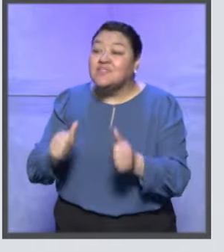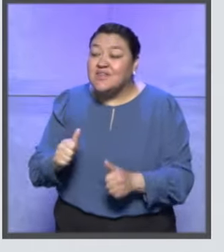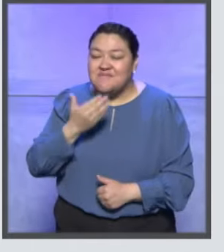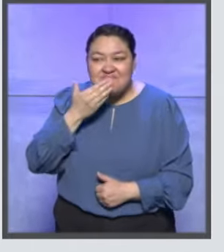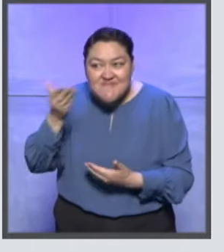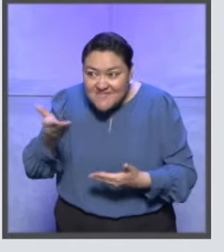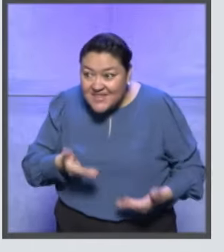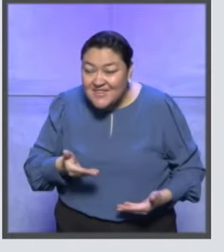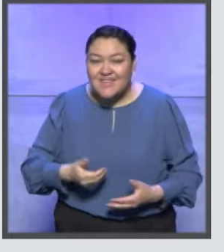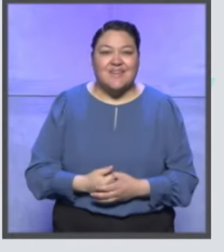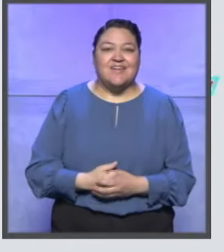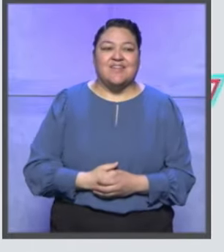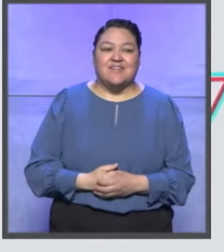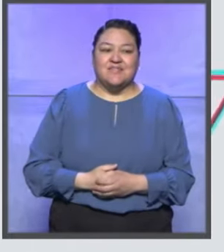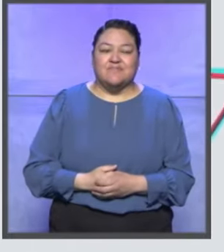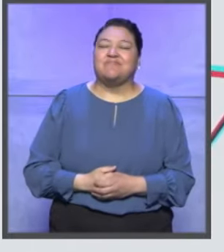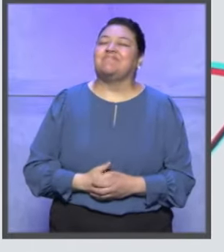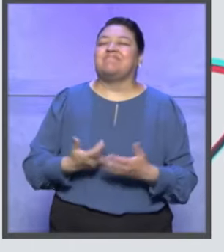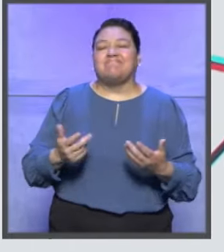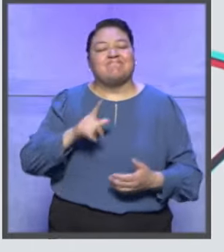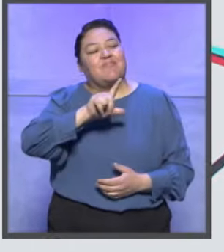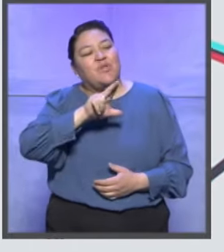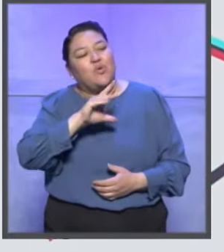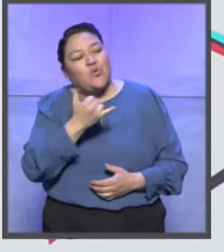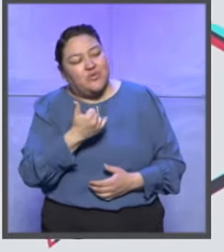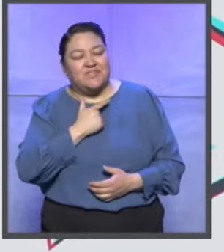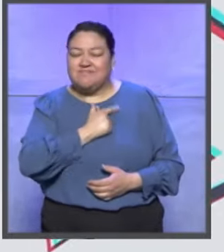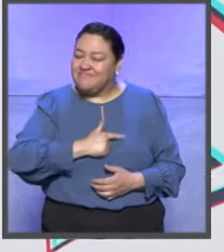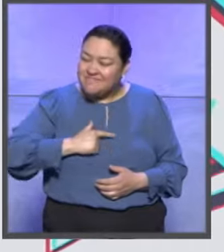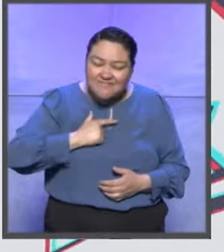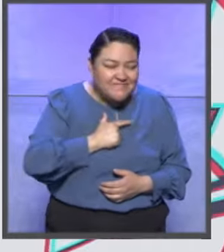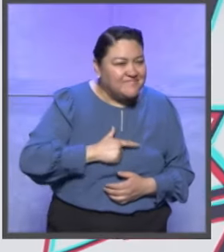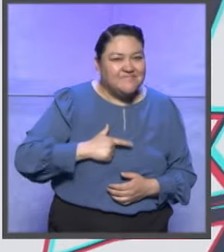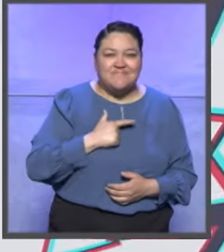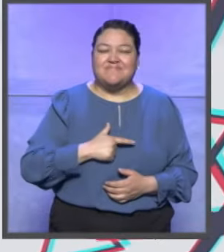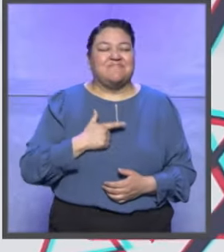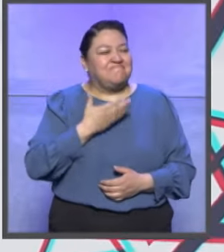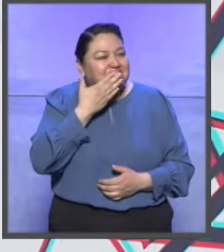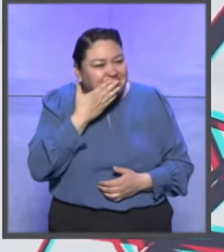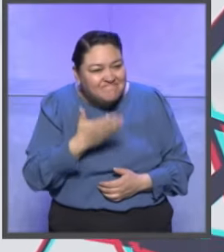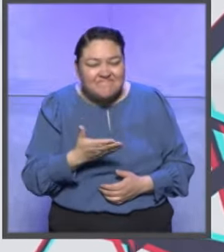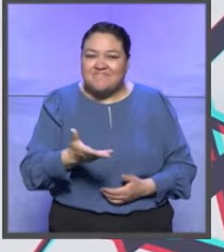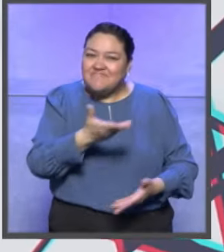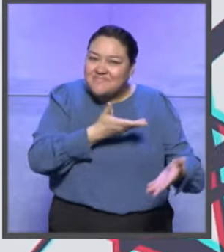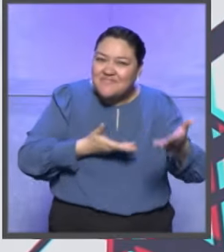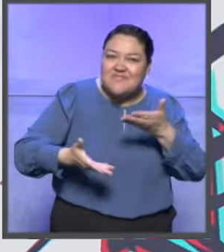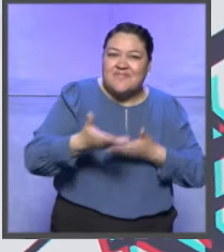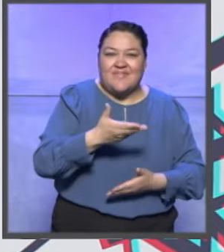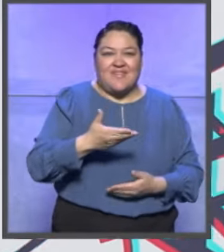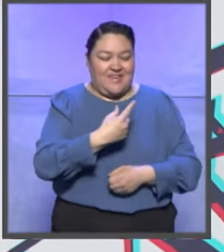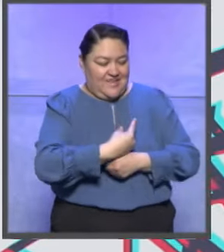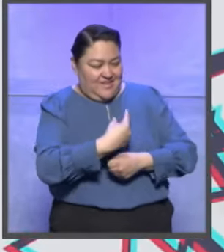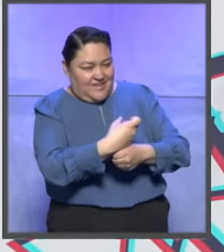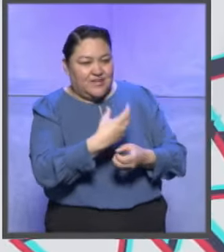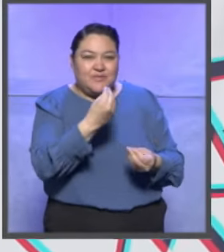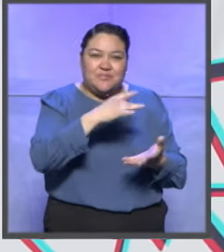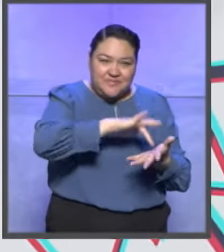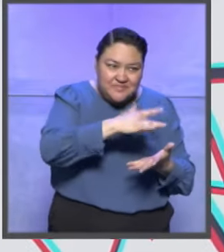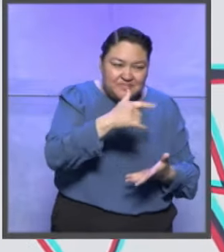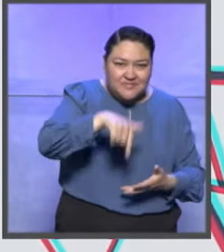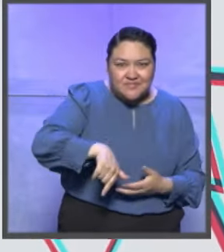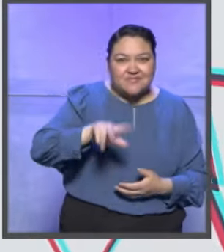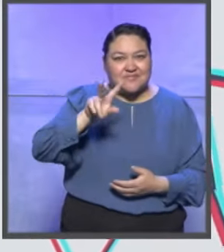estás? Bienvenida. Queridísima Lucy, muy bien, afortunadamente por aquí, agradecida con la